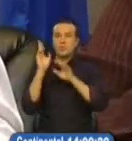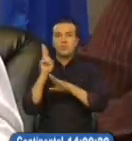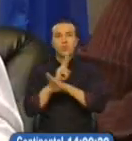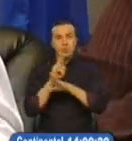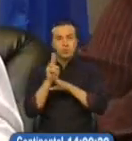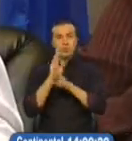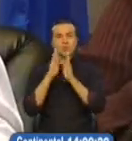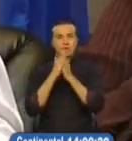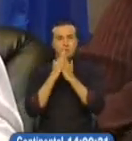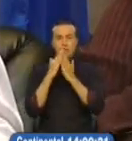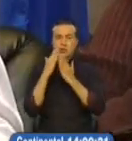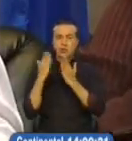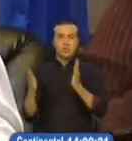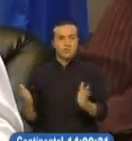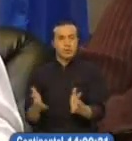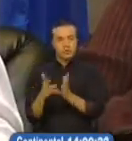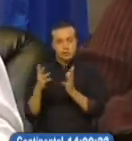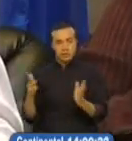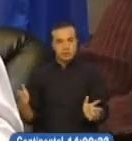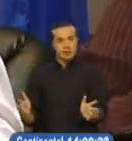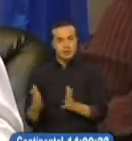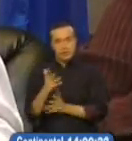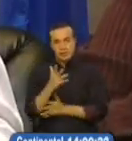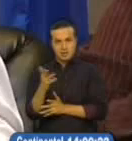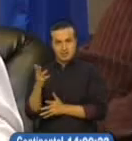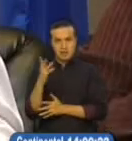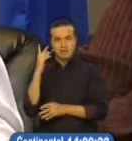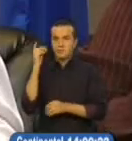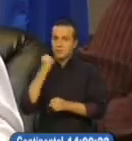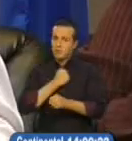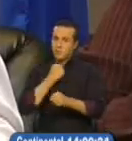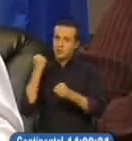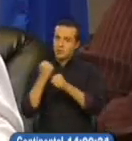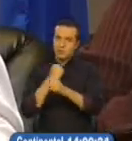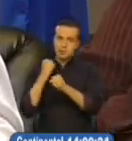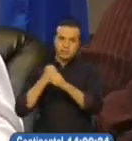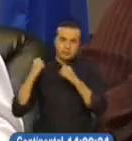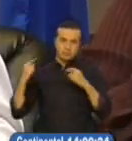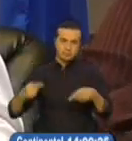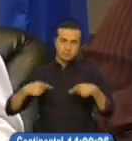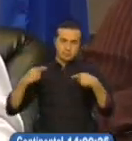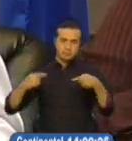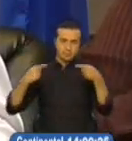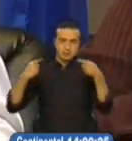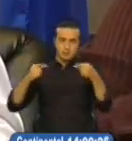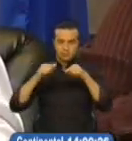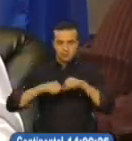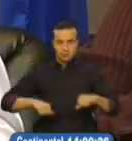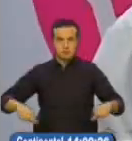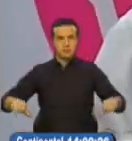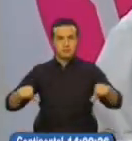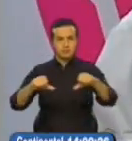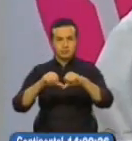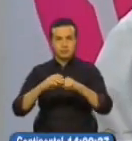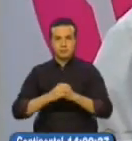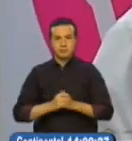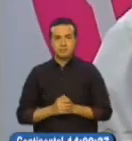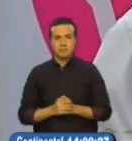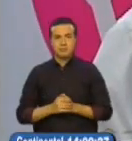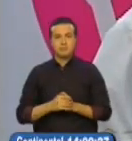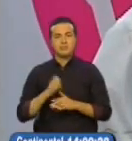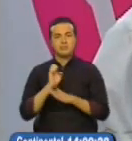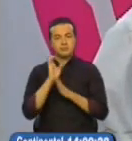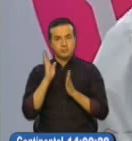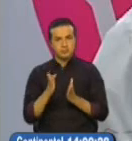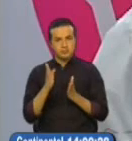del libro como motivación para nuestro trabajo diario en las aulas. De que un